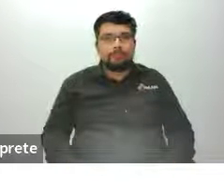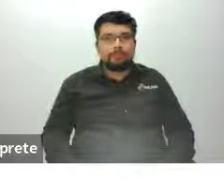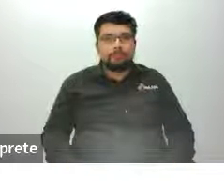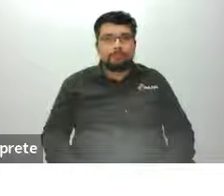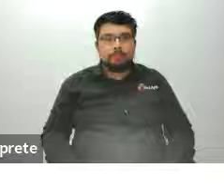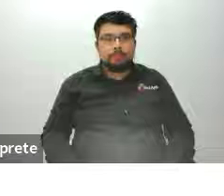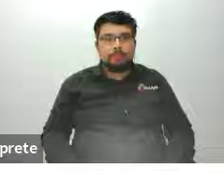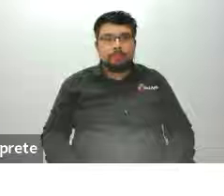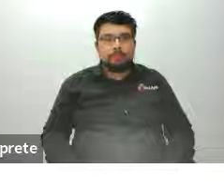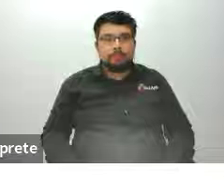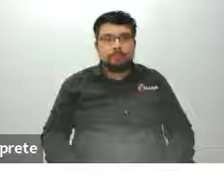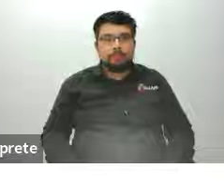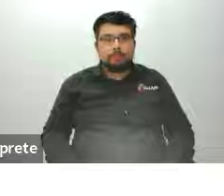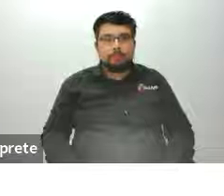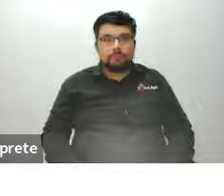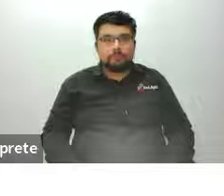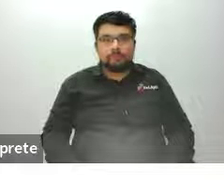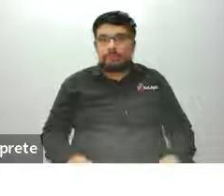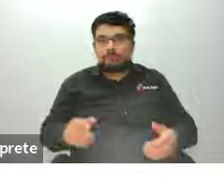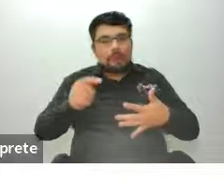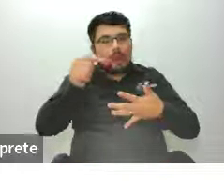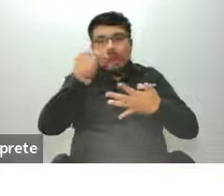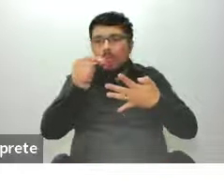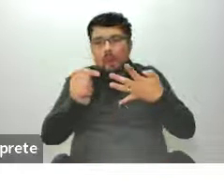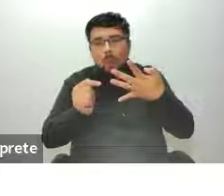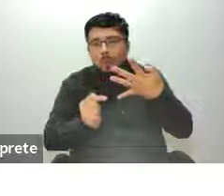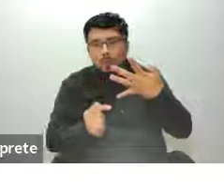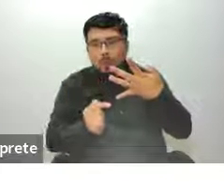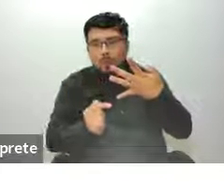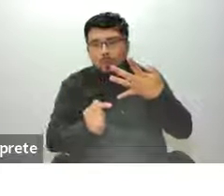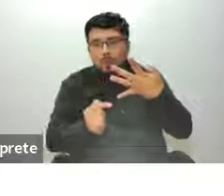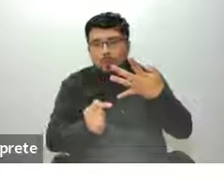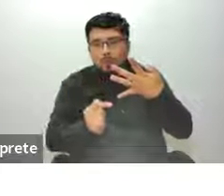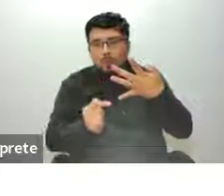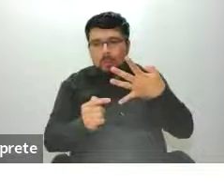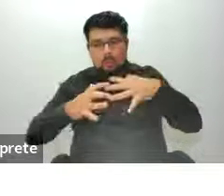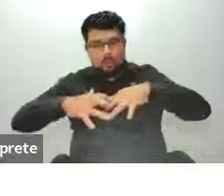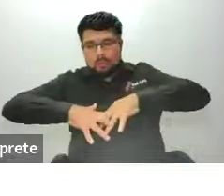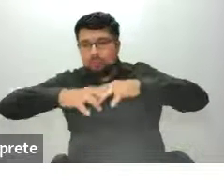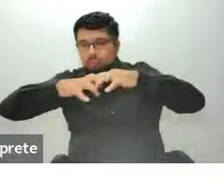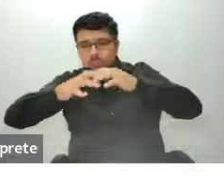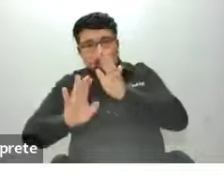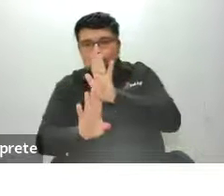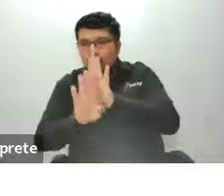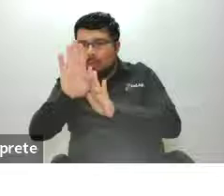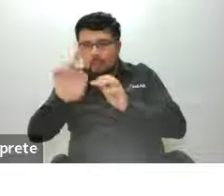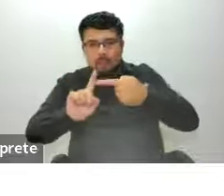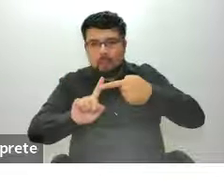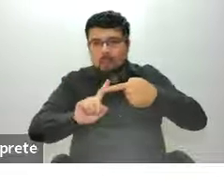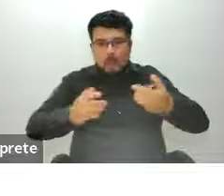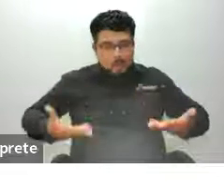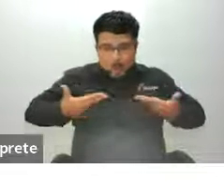¿sí? Cada uno de estos elementos se va a enriquecer con motivaciones culturales, con